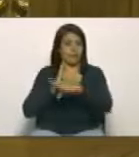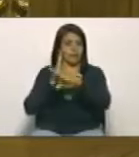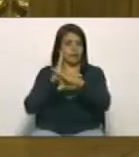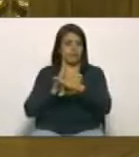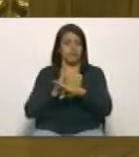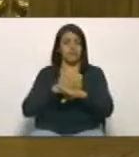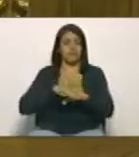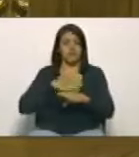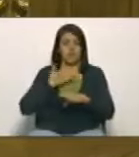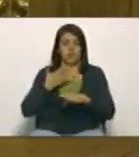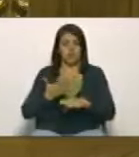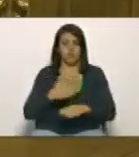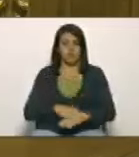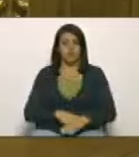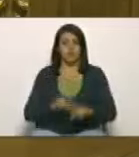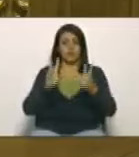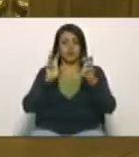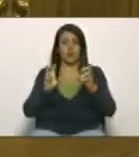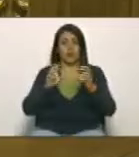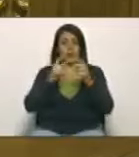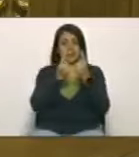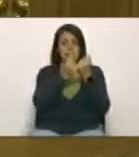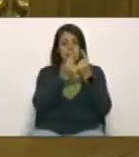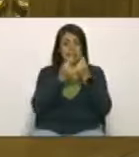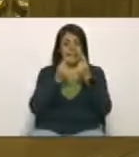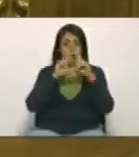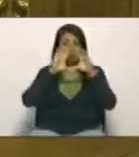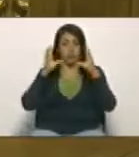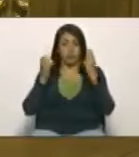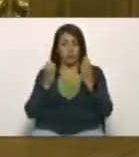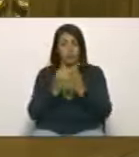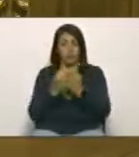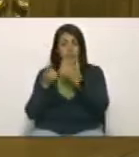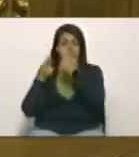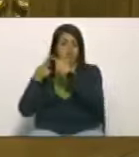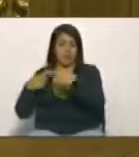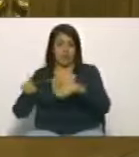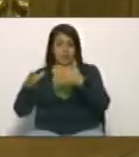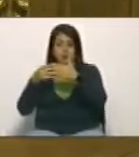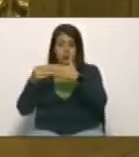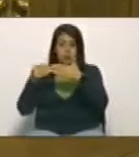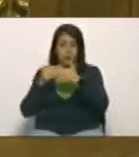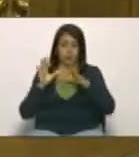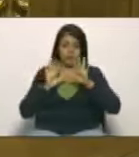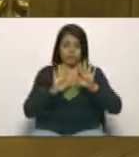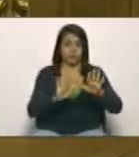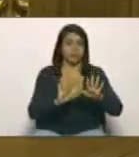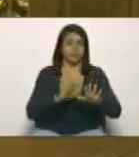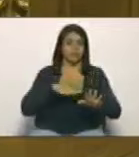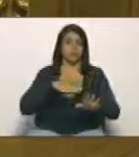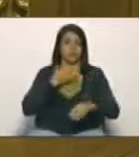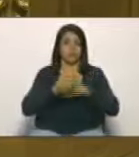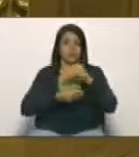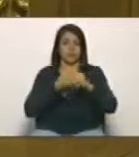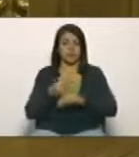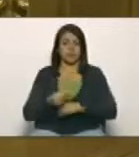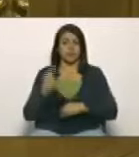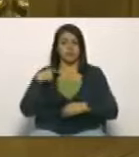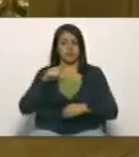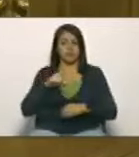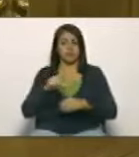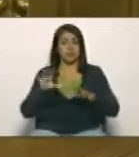la posibilidad de nuevas monedas globales distintas al dólar, es detener la posibilidad de